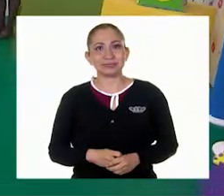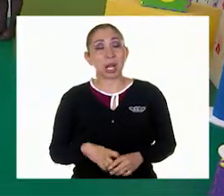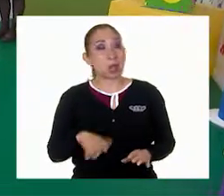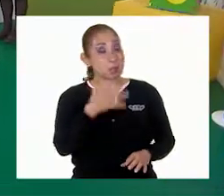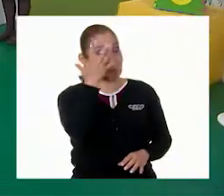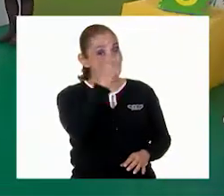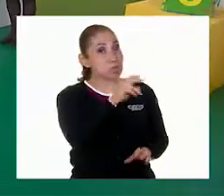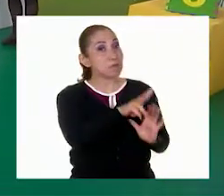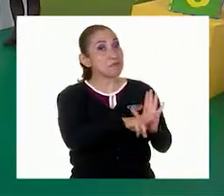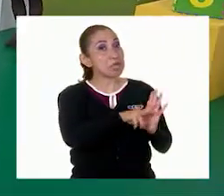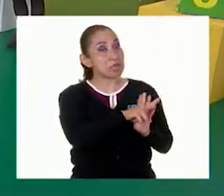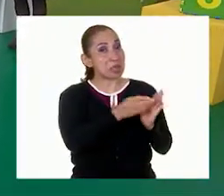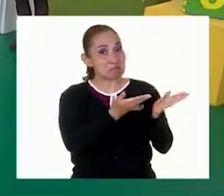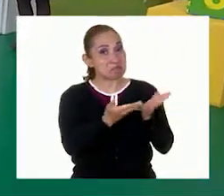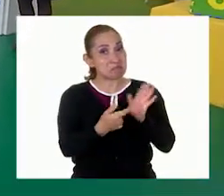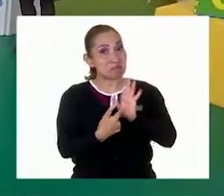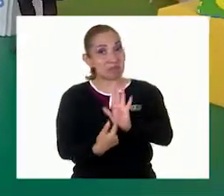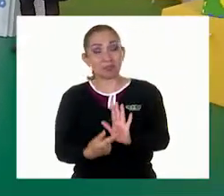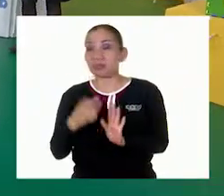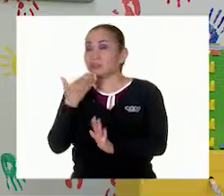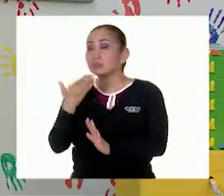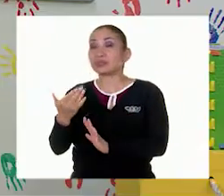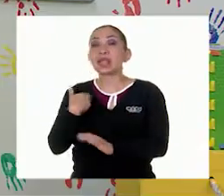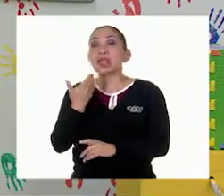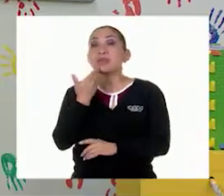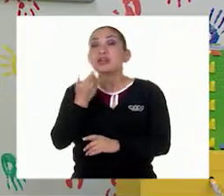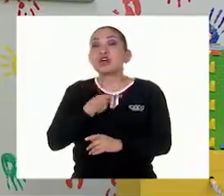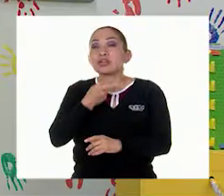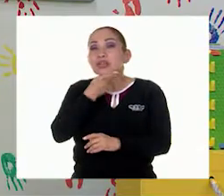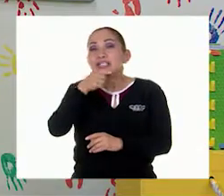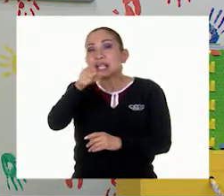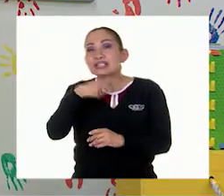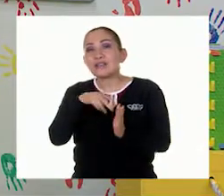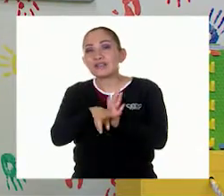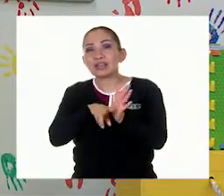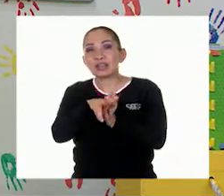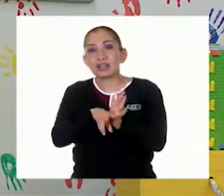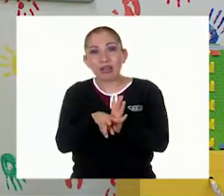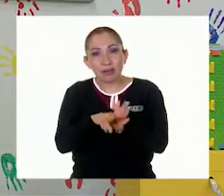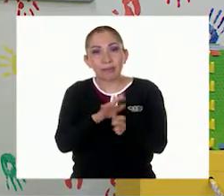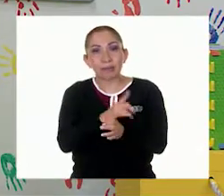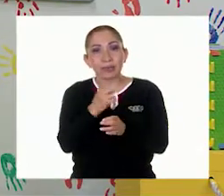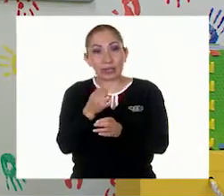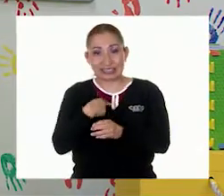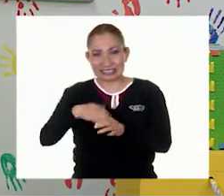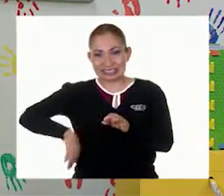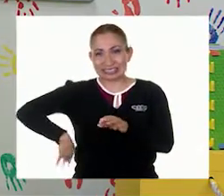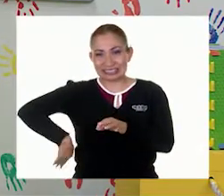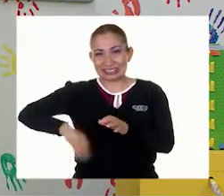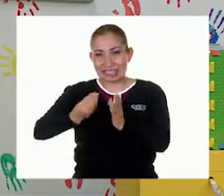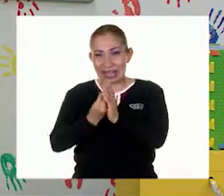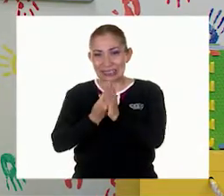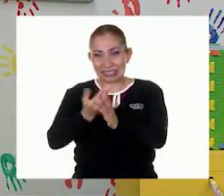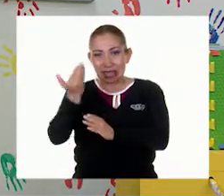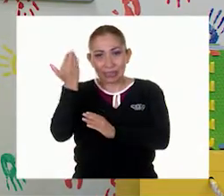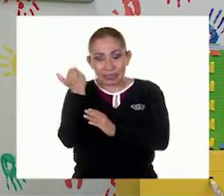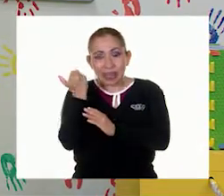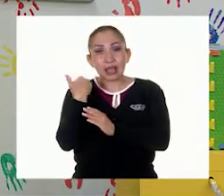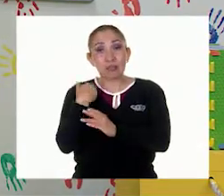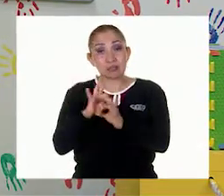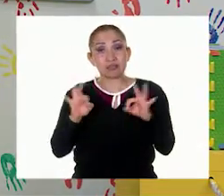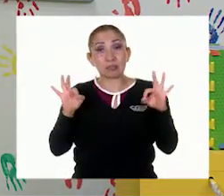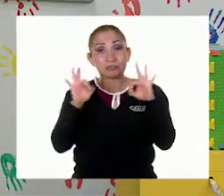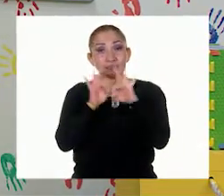¡Qué bonito video les traje! ¡Excelente! ¡Qué bueno que nos compartiste este video, Eric! Porque, como dijimos la clase anterior, es